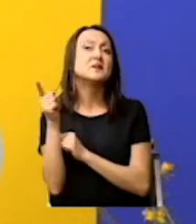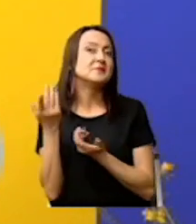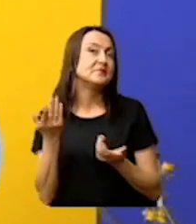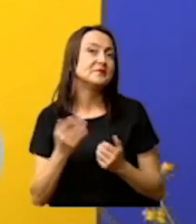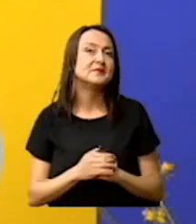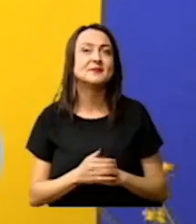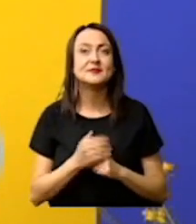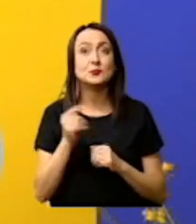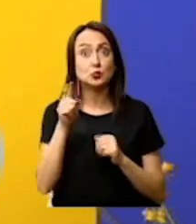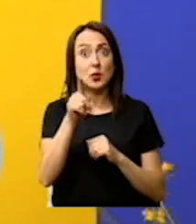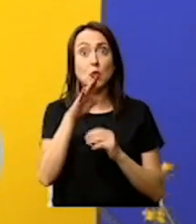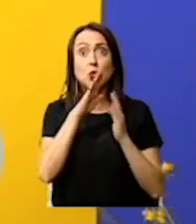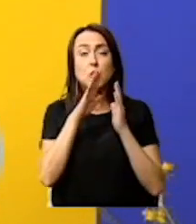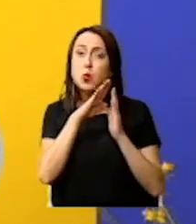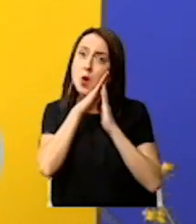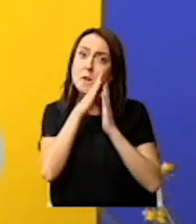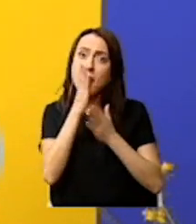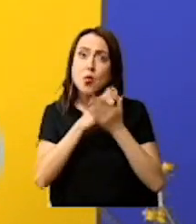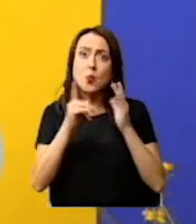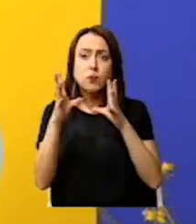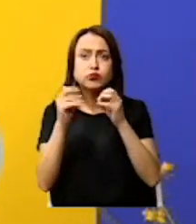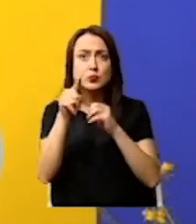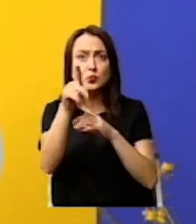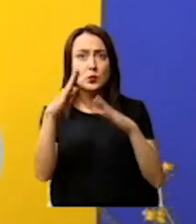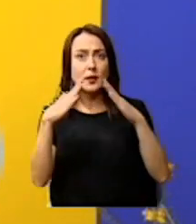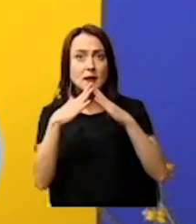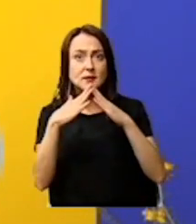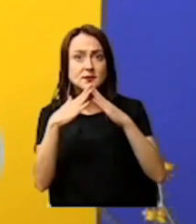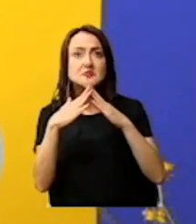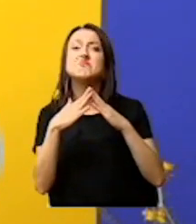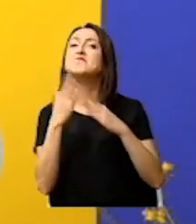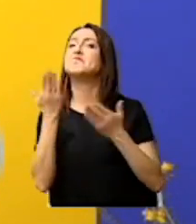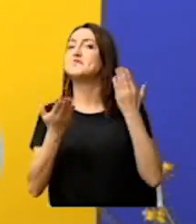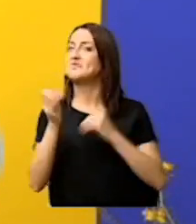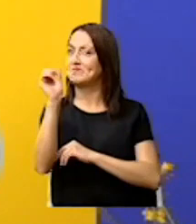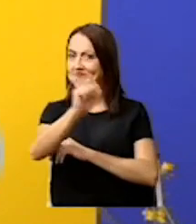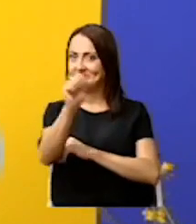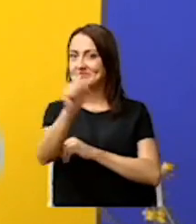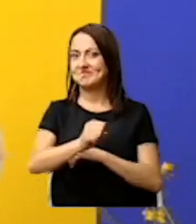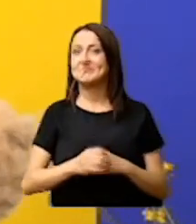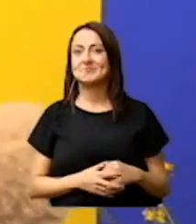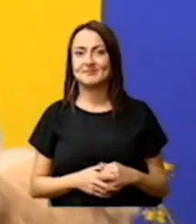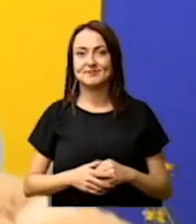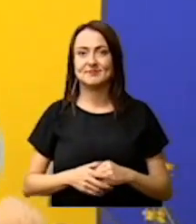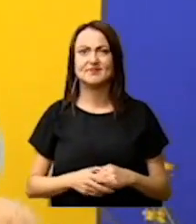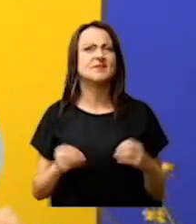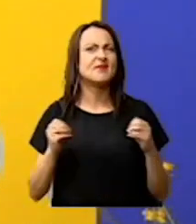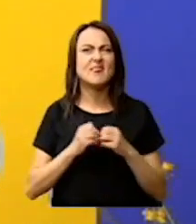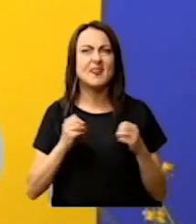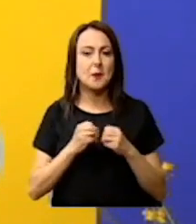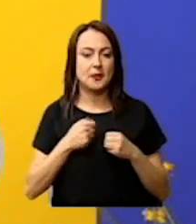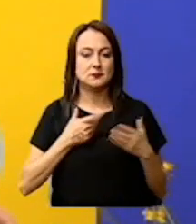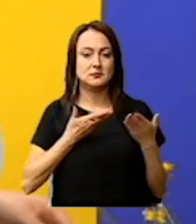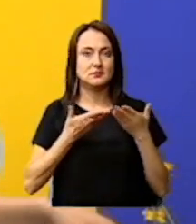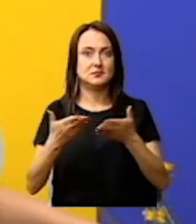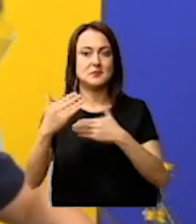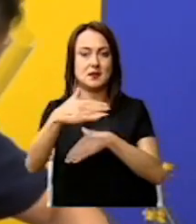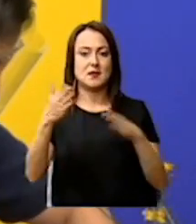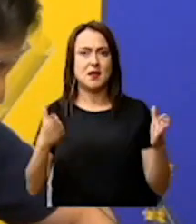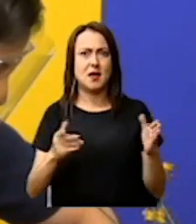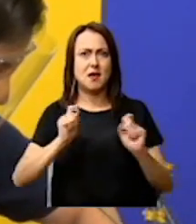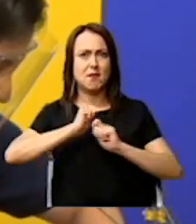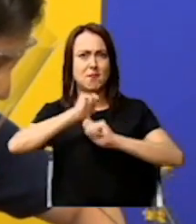¿Ustedes duermen con algún peluche en su casa? Seguro que sí, ¿verdad? ¿Qué más traigo yo en mi caja de